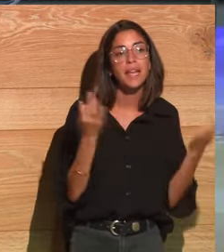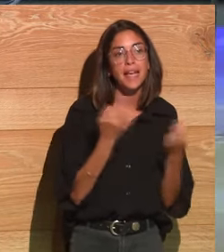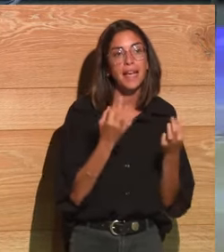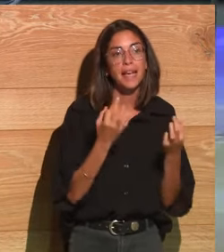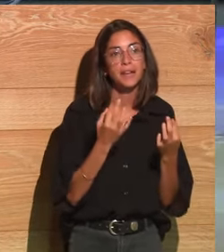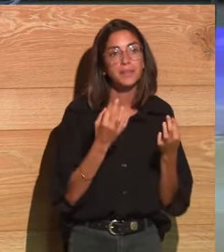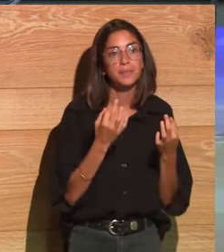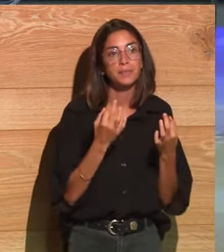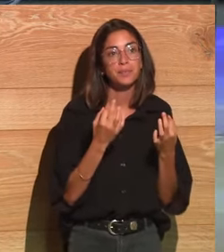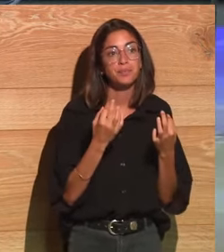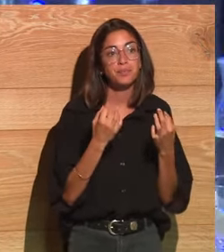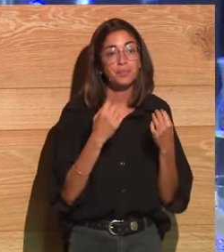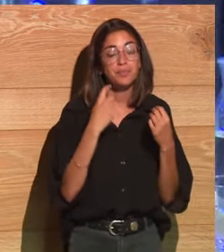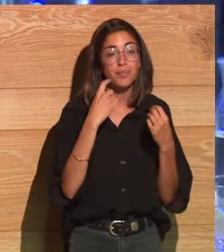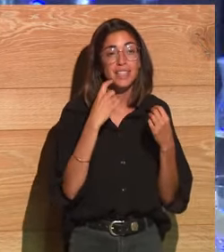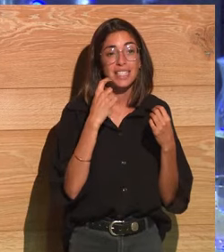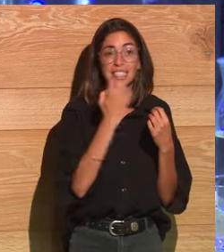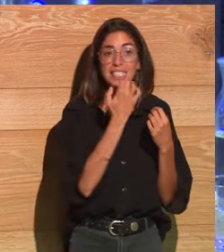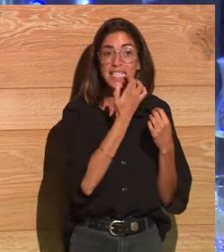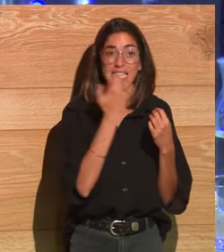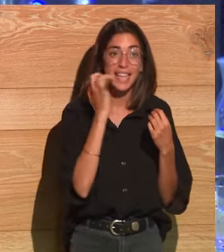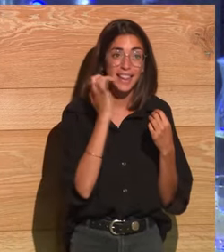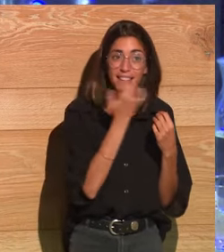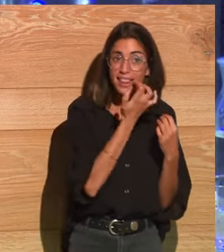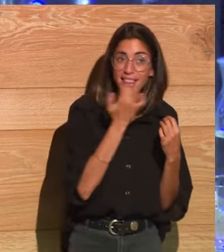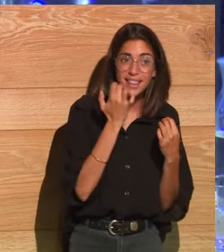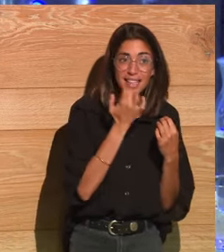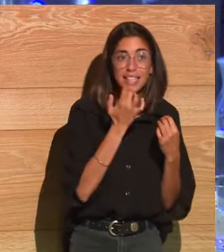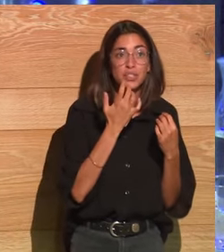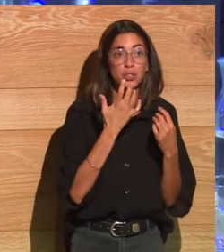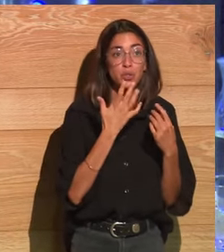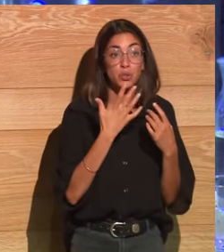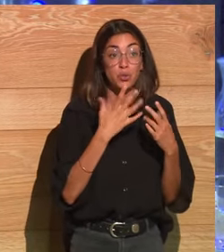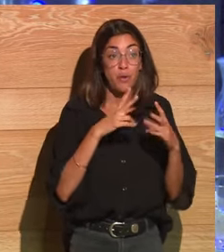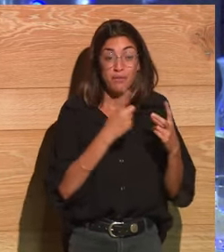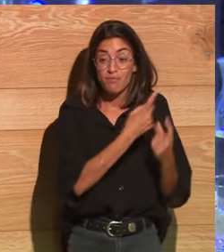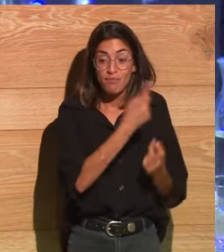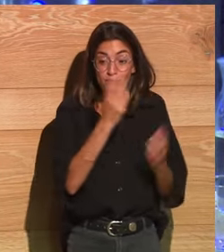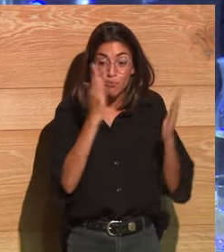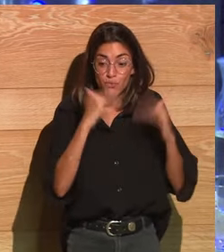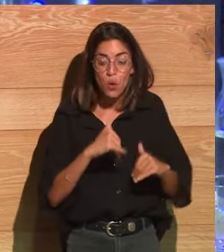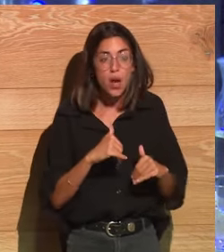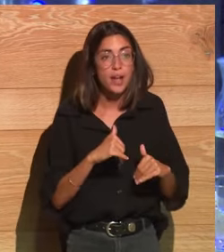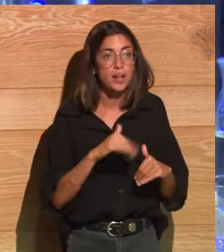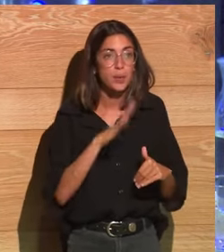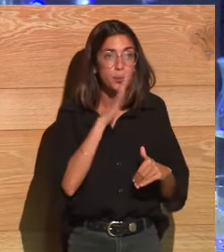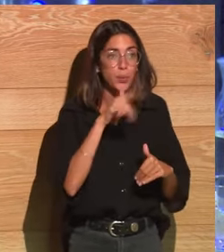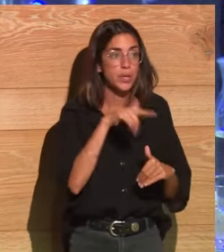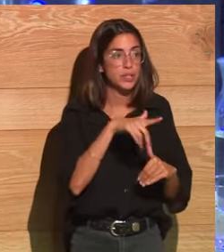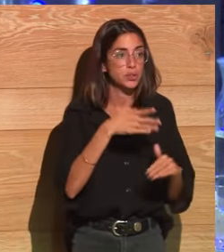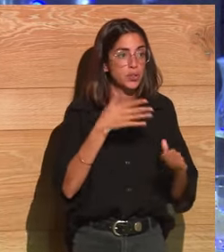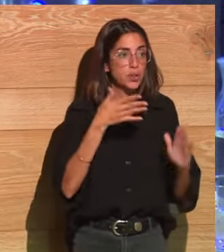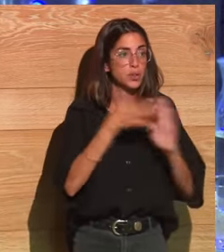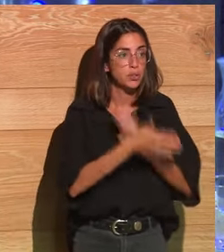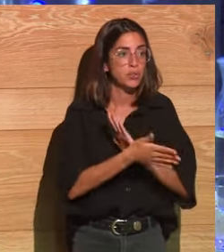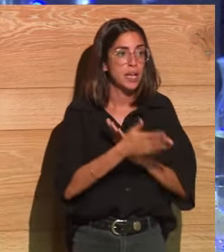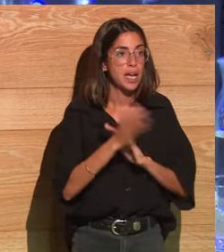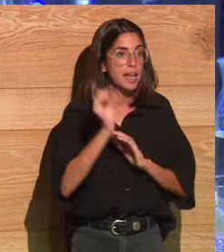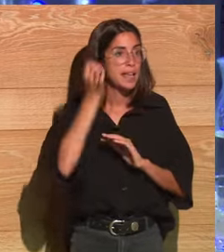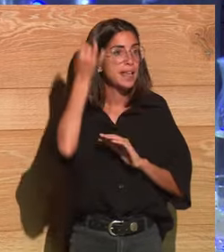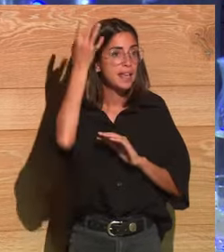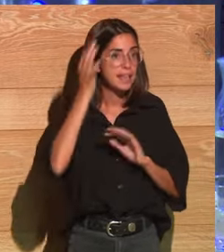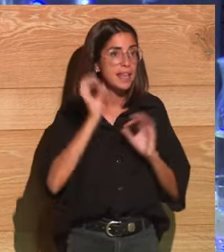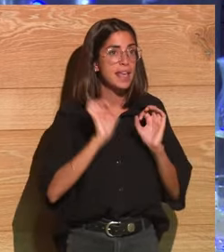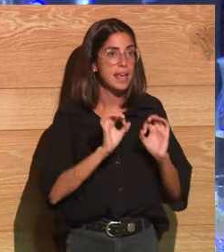de alvéolos, ¿no? La uh-huh. falta de dientes del viejo de Manisi, ¿no? Sí. Que precisamente niega de alguna manera esta idea de